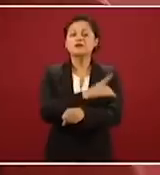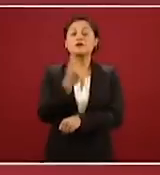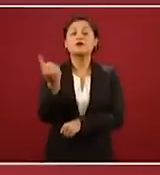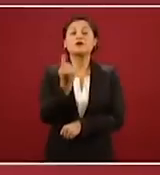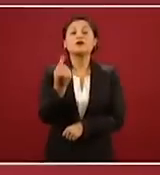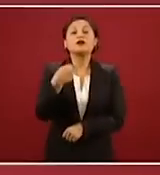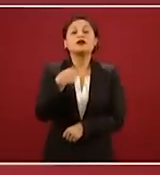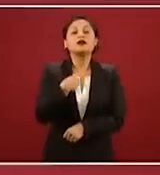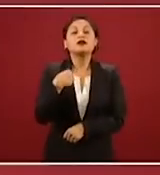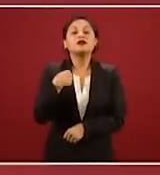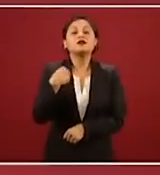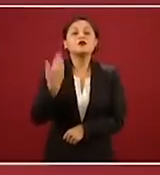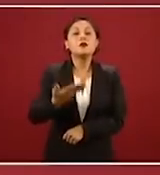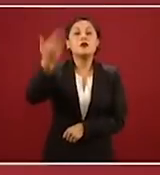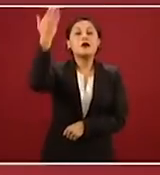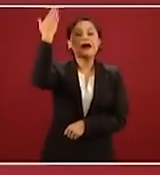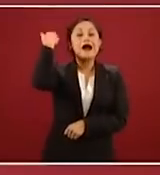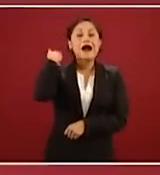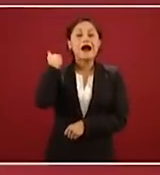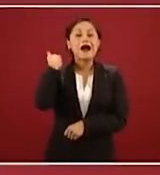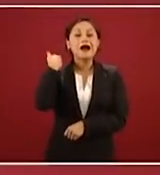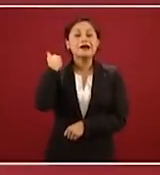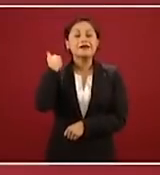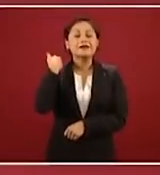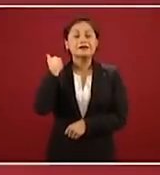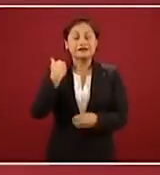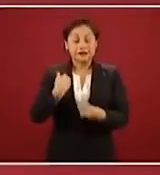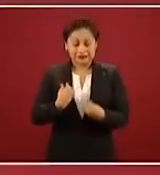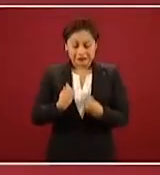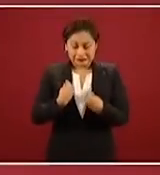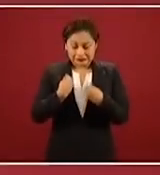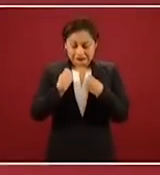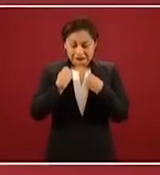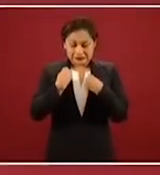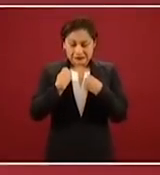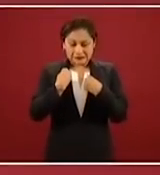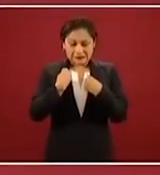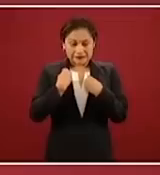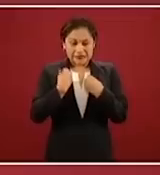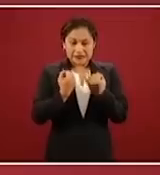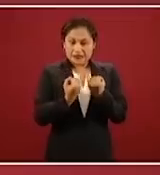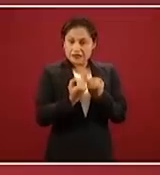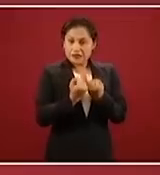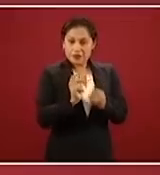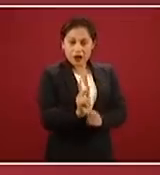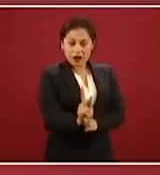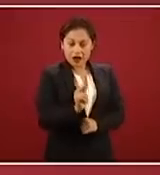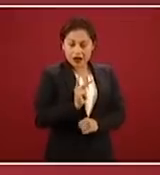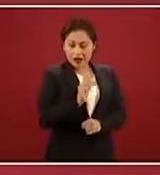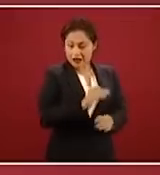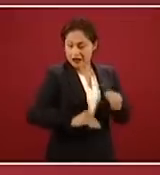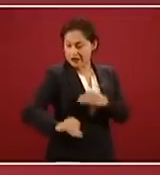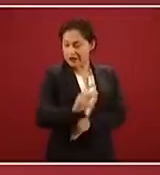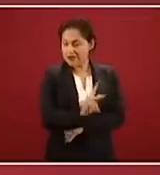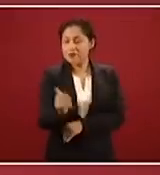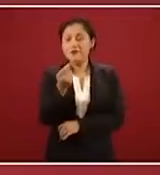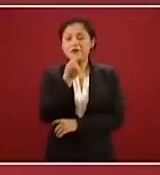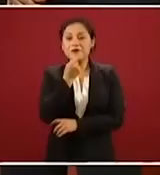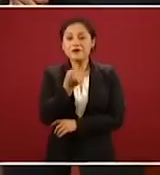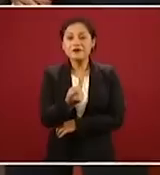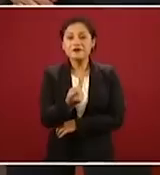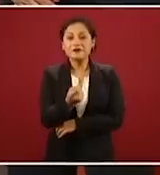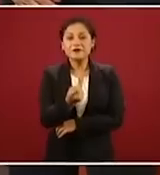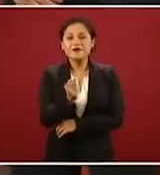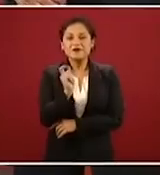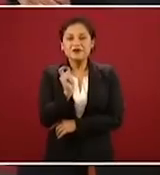la vivencia más grande que todo niño desea. Feliz